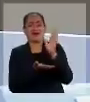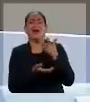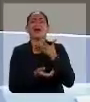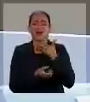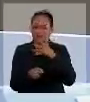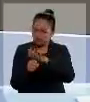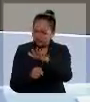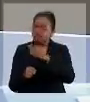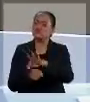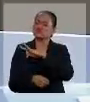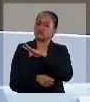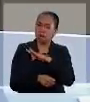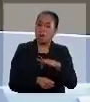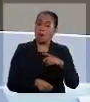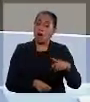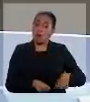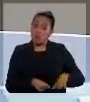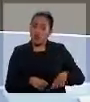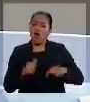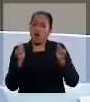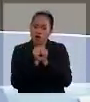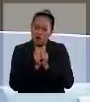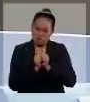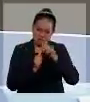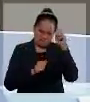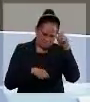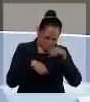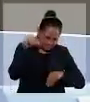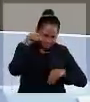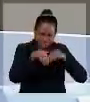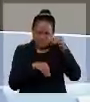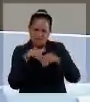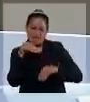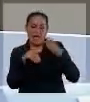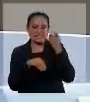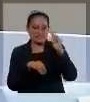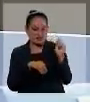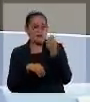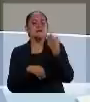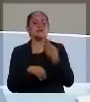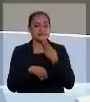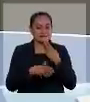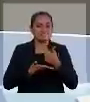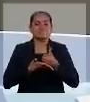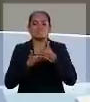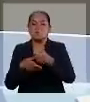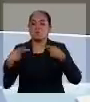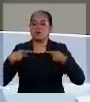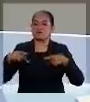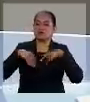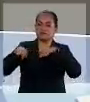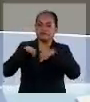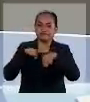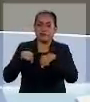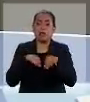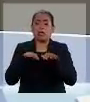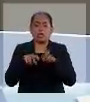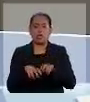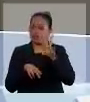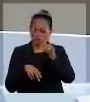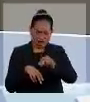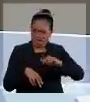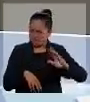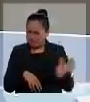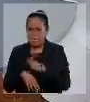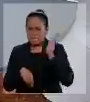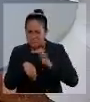gobierno tecnológico y eso quitará muchos burócratas que no son necesarios en el gobierno. Tenemos que